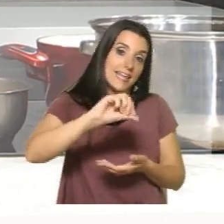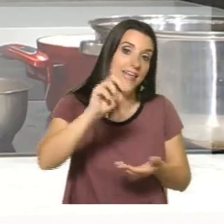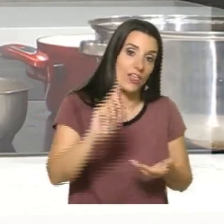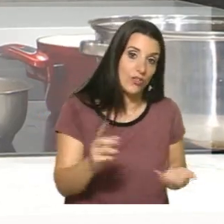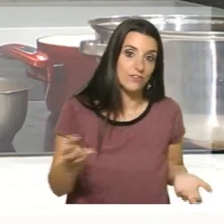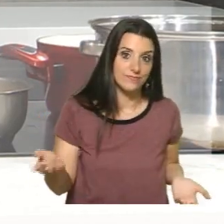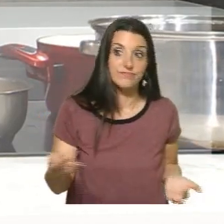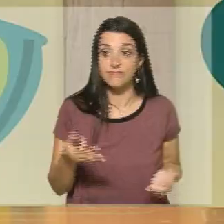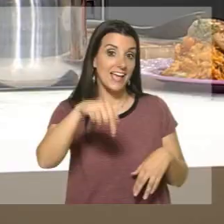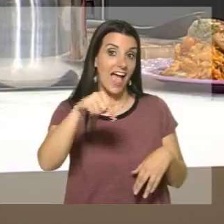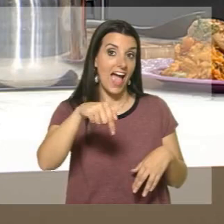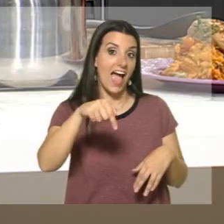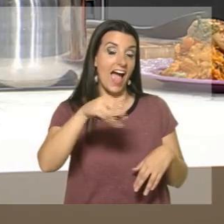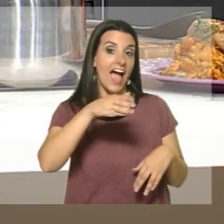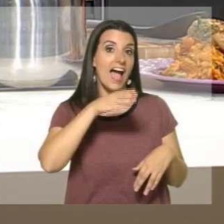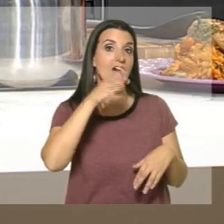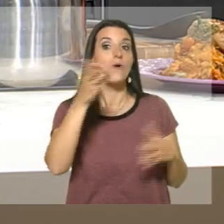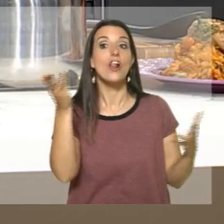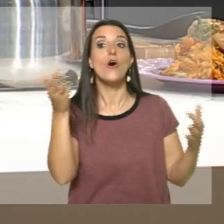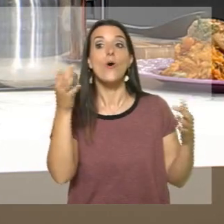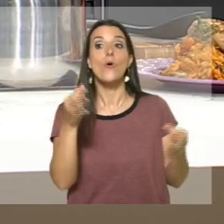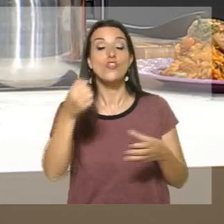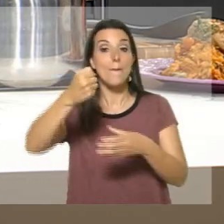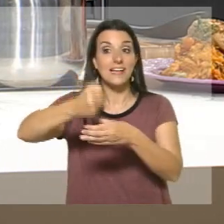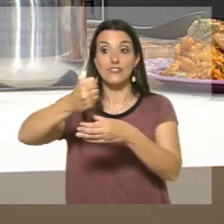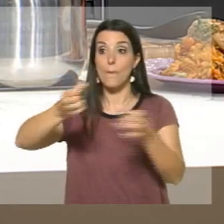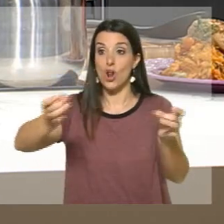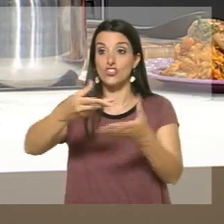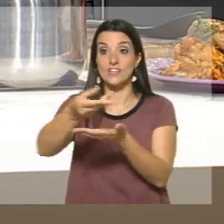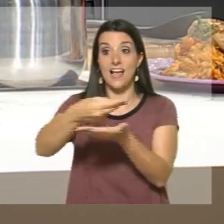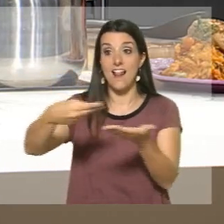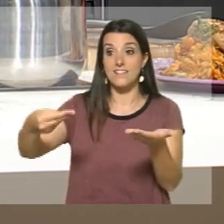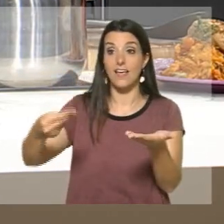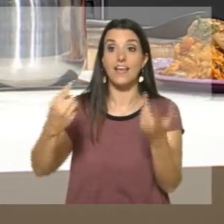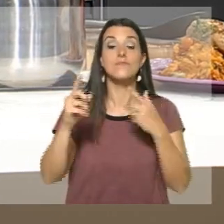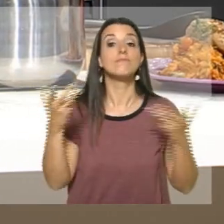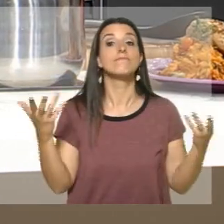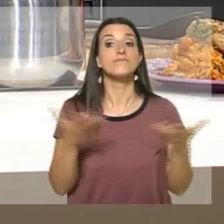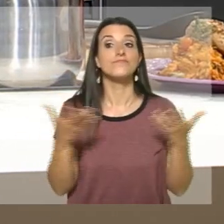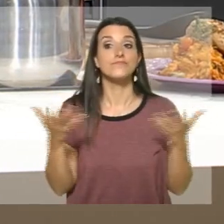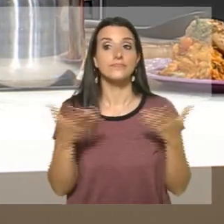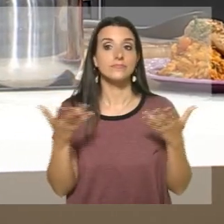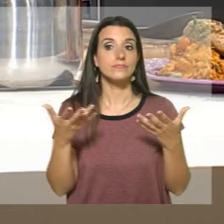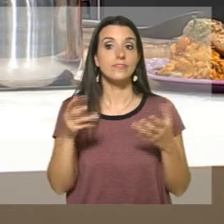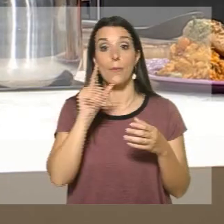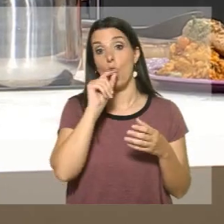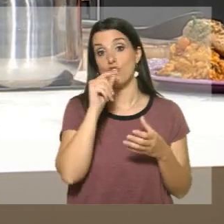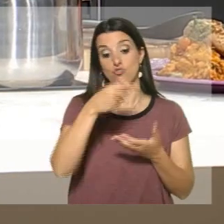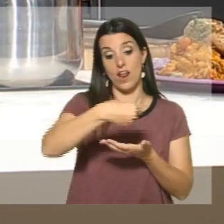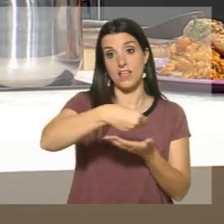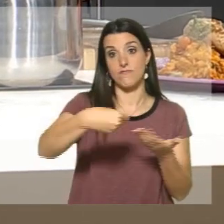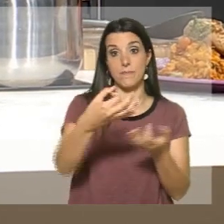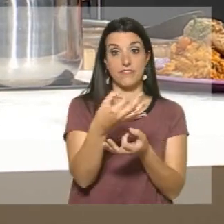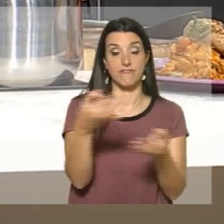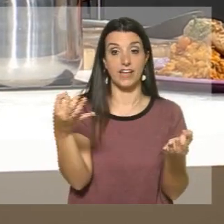Bien, perfecto. ¿Ah? Queda clarísimo. Bueno, se mixió la. Se mixió la salsita. ¿Y ahora? Ahí, un poquito. Y ahora la pones arriba del pollo. Mirá cómo bien.